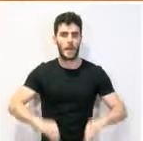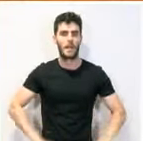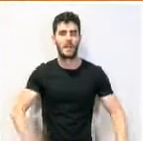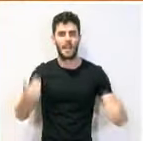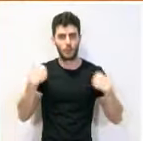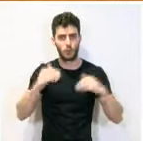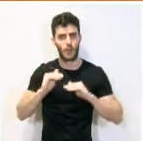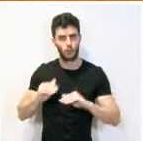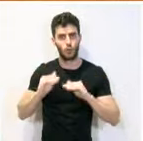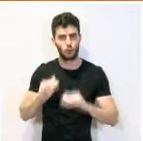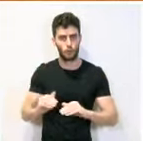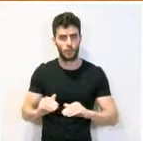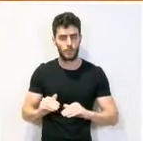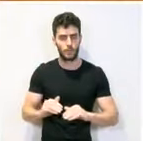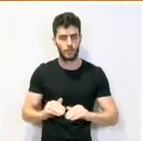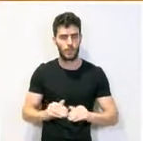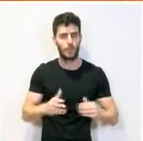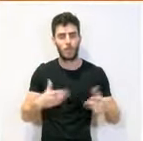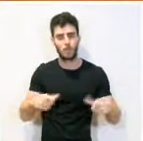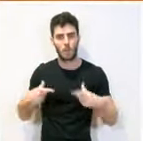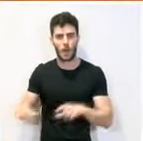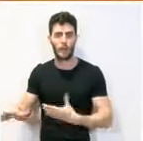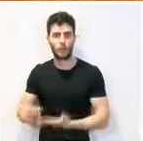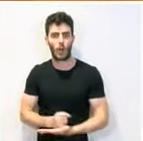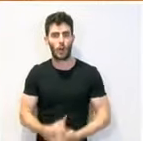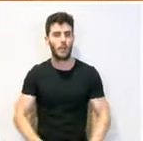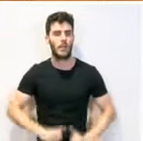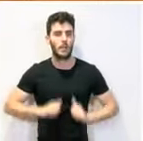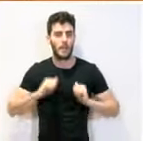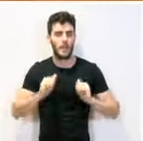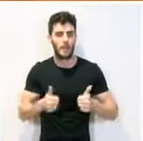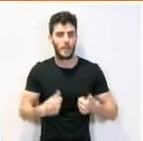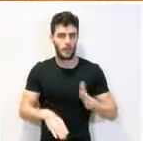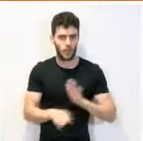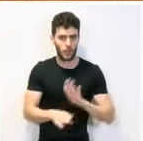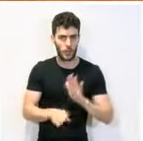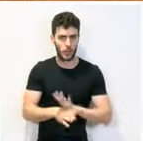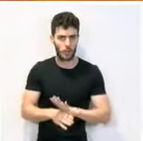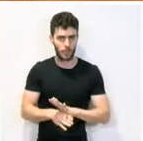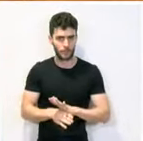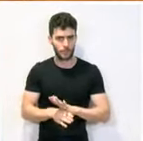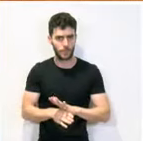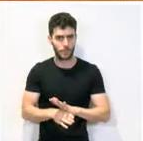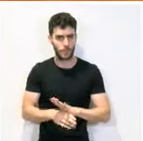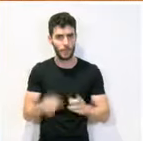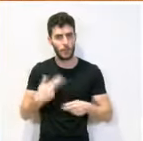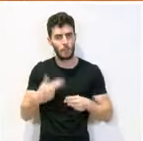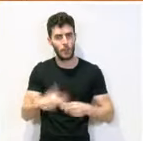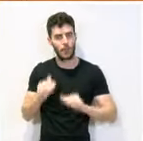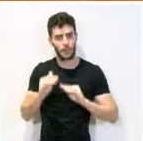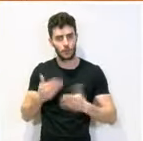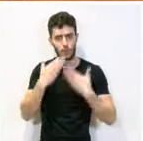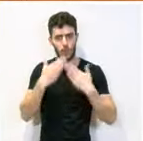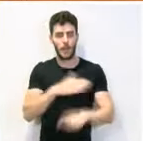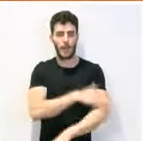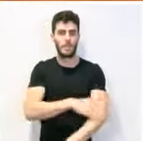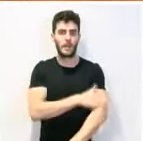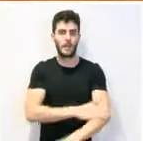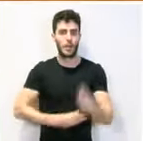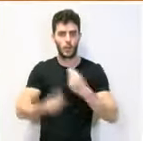sus responsabilidades en todos los efectos, empezando por seguir y continuar con esas políticas que a través del Ministerio de